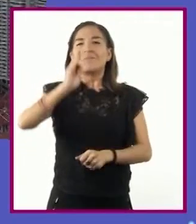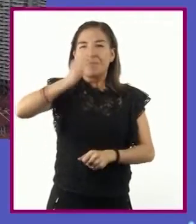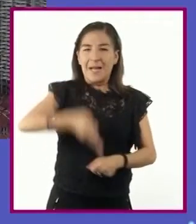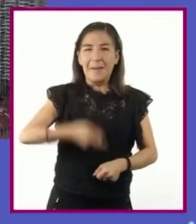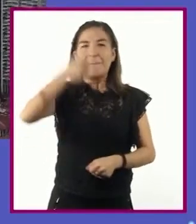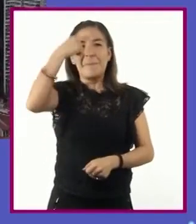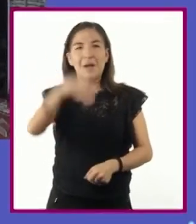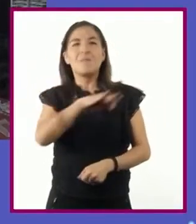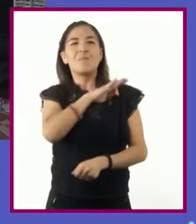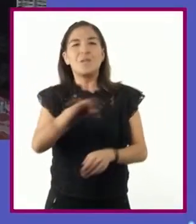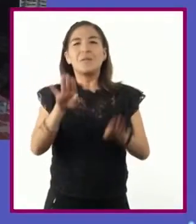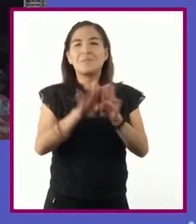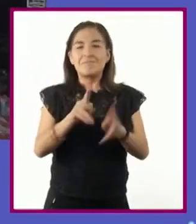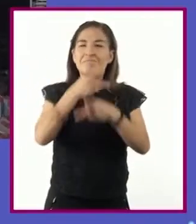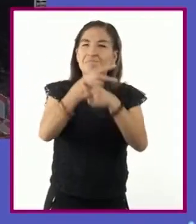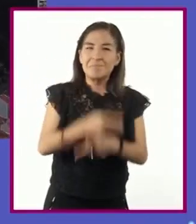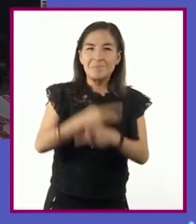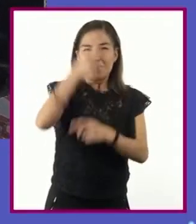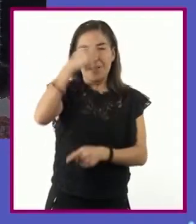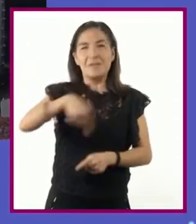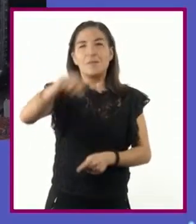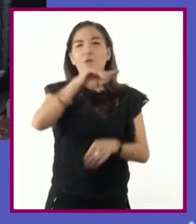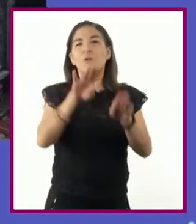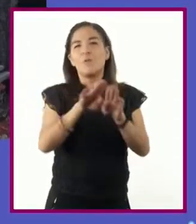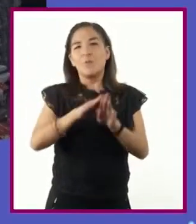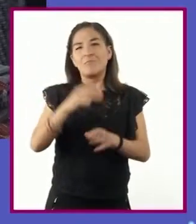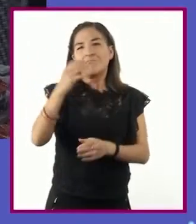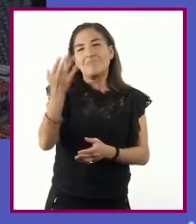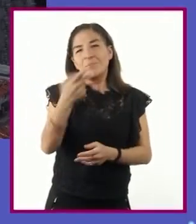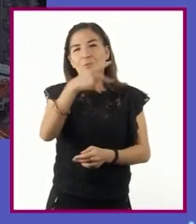haya absoluta tolerancia de creencias y costumbres.